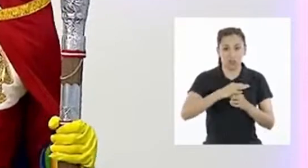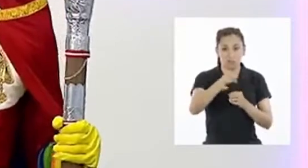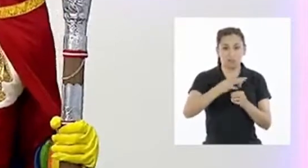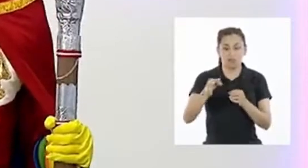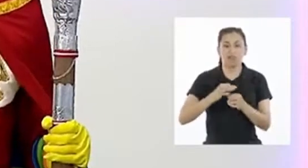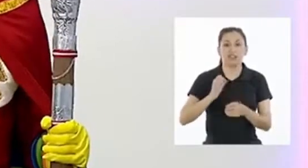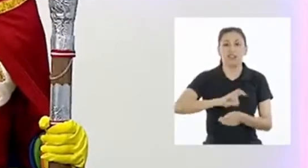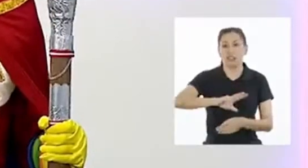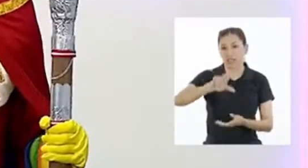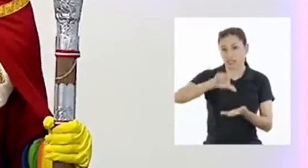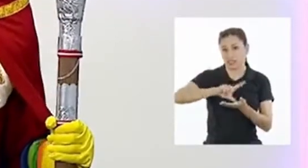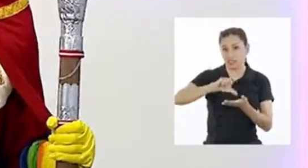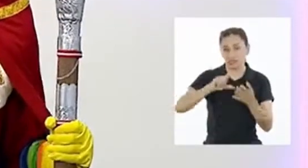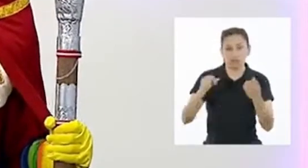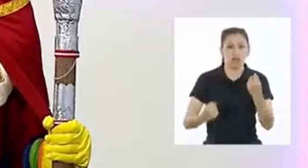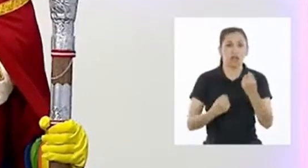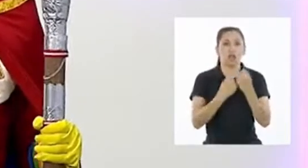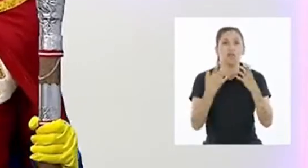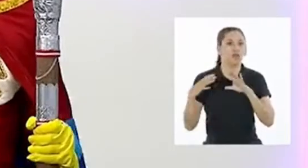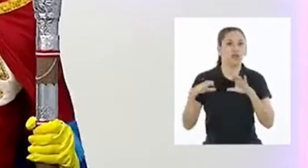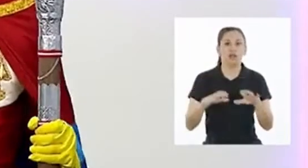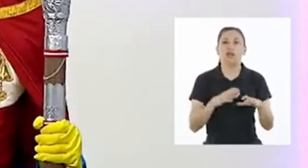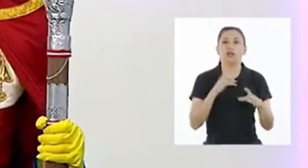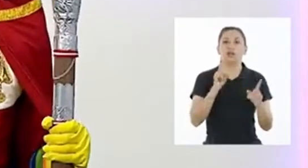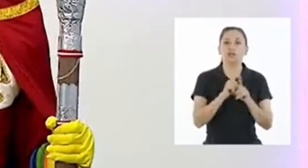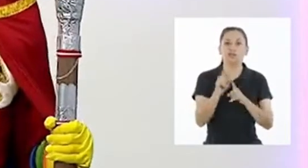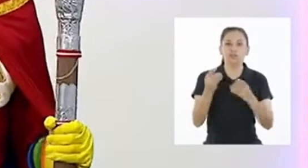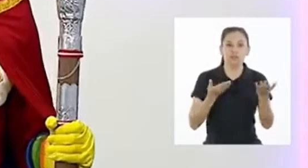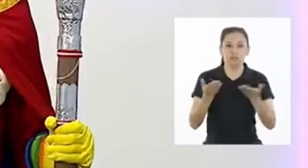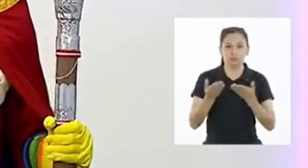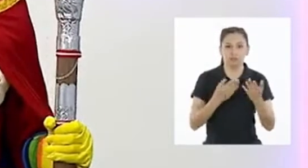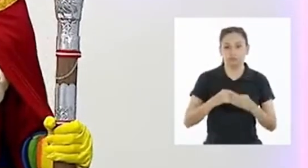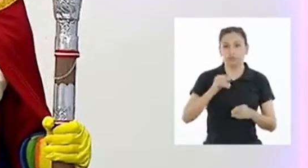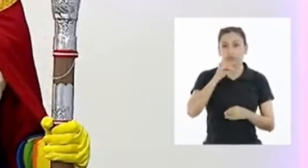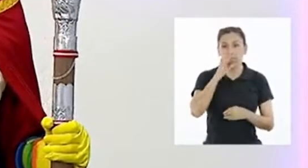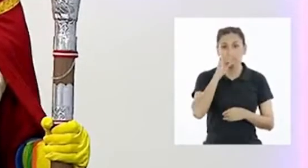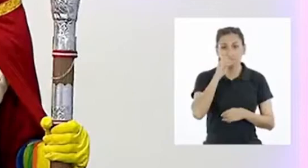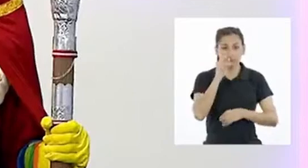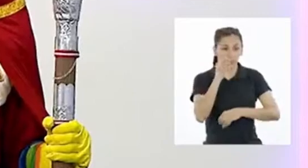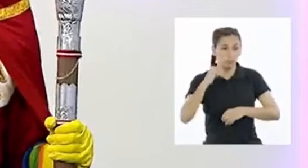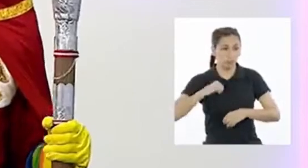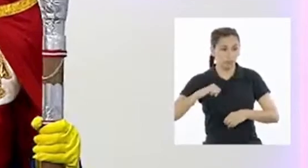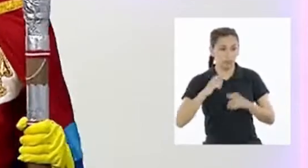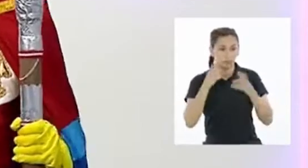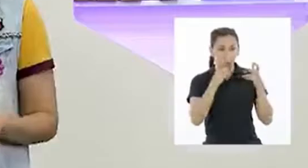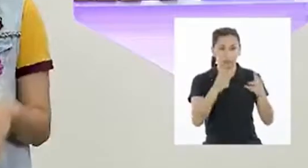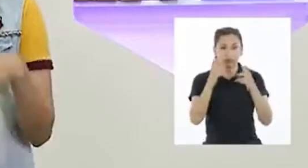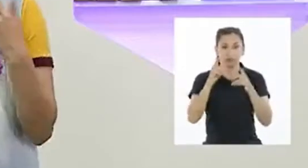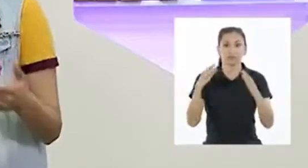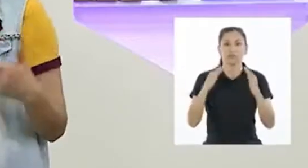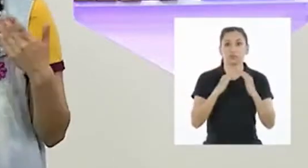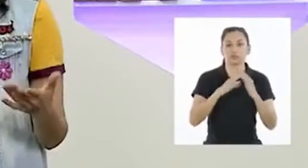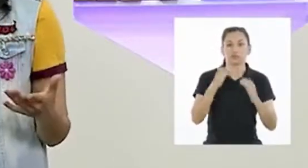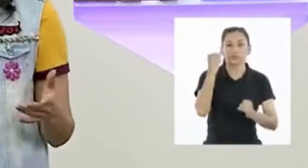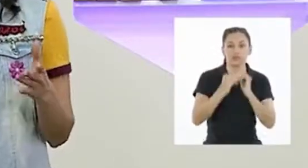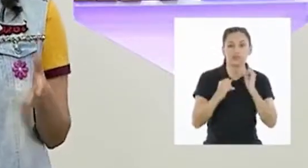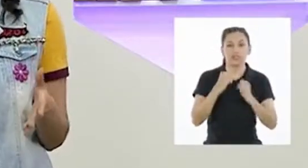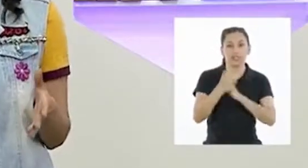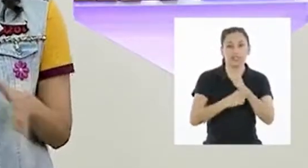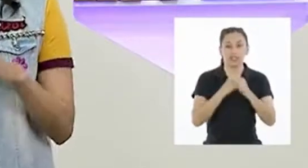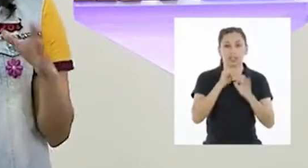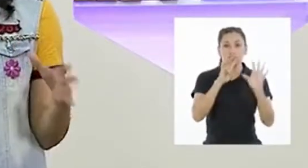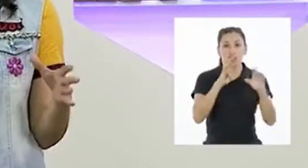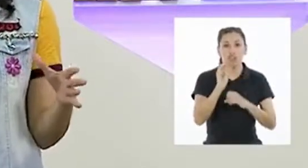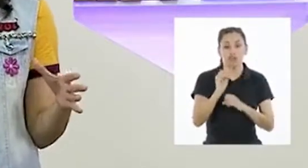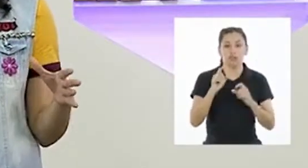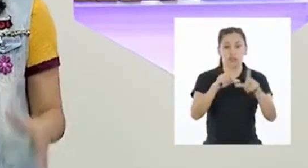Provincial de Lima se suma a la labor de efectivizar el servicio de serenazgo dentro de su jurisdicción. Desde la década de los